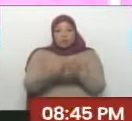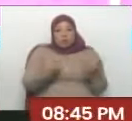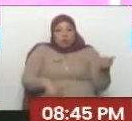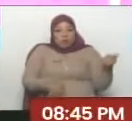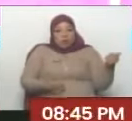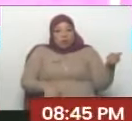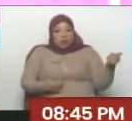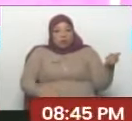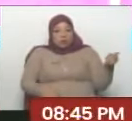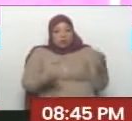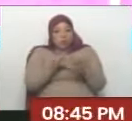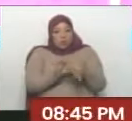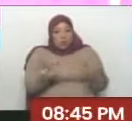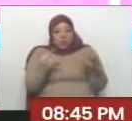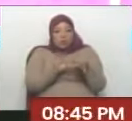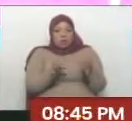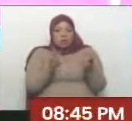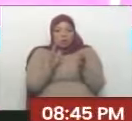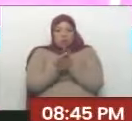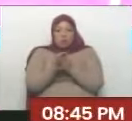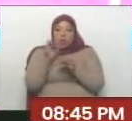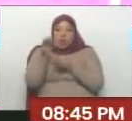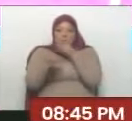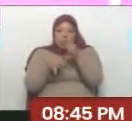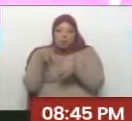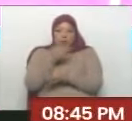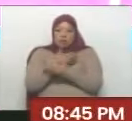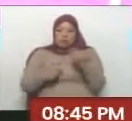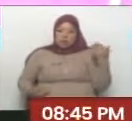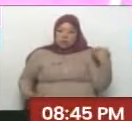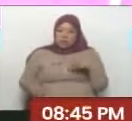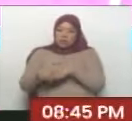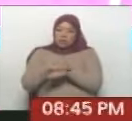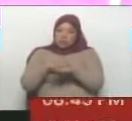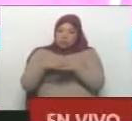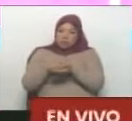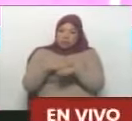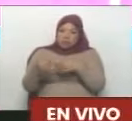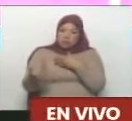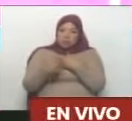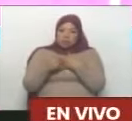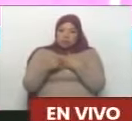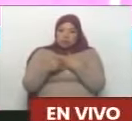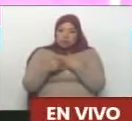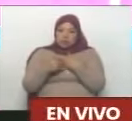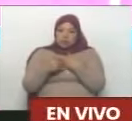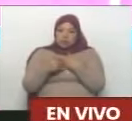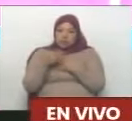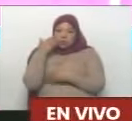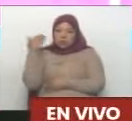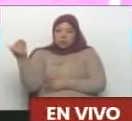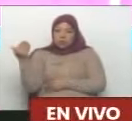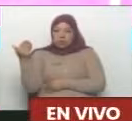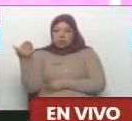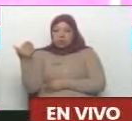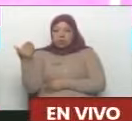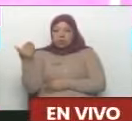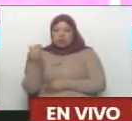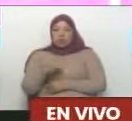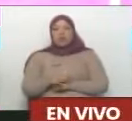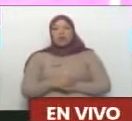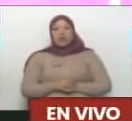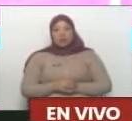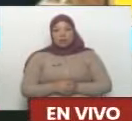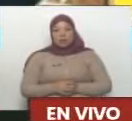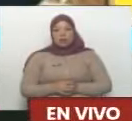Cuéntanos, usted, me perdona, presidente, que lo coloque, pero díganos, Cristóbal, sobre el